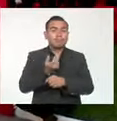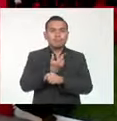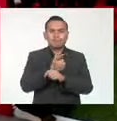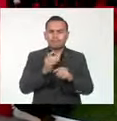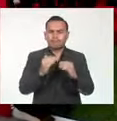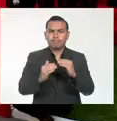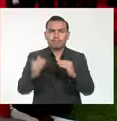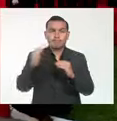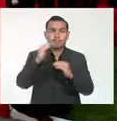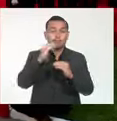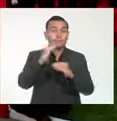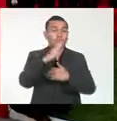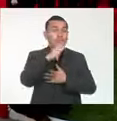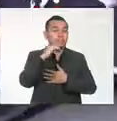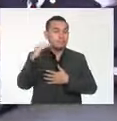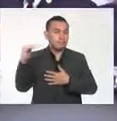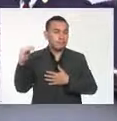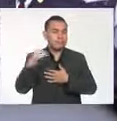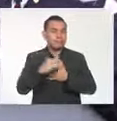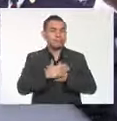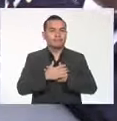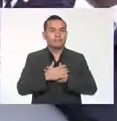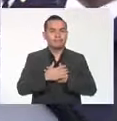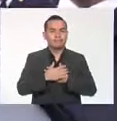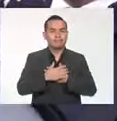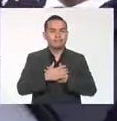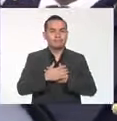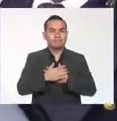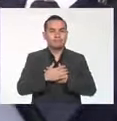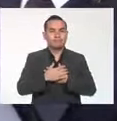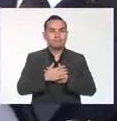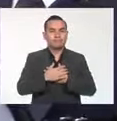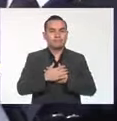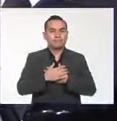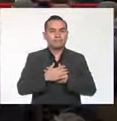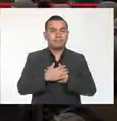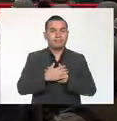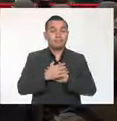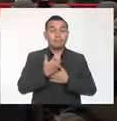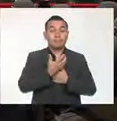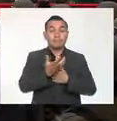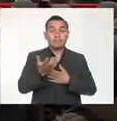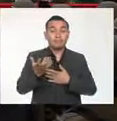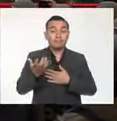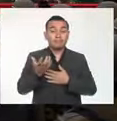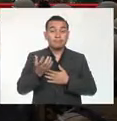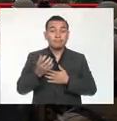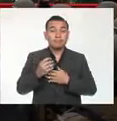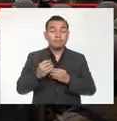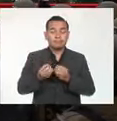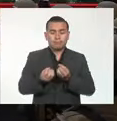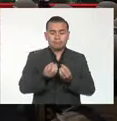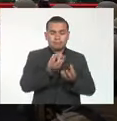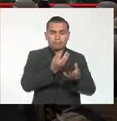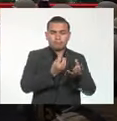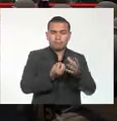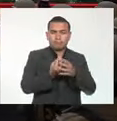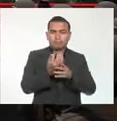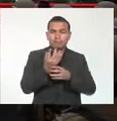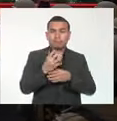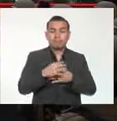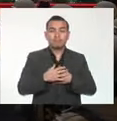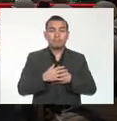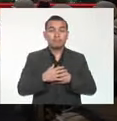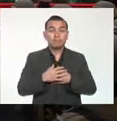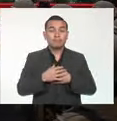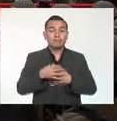nacional. Tu reverencia es el acta que consagró la soberanía nacional. Y marcas la senda florida. Y marcas la